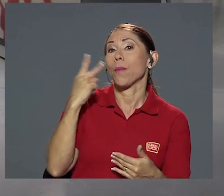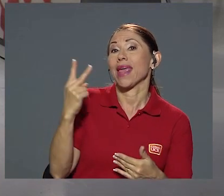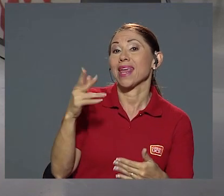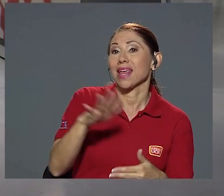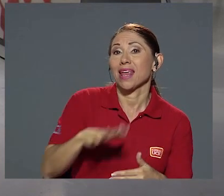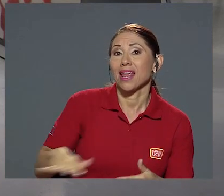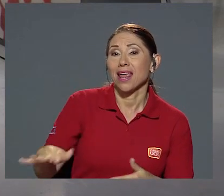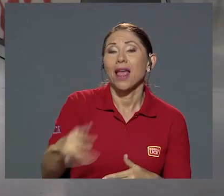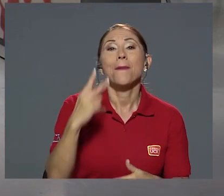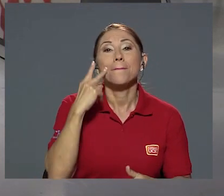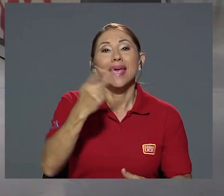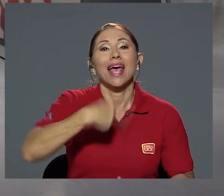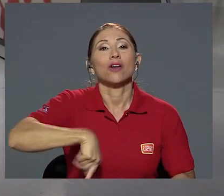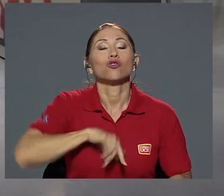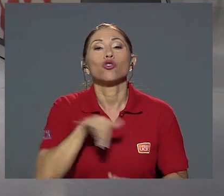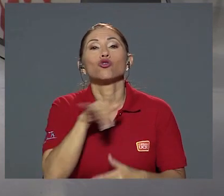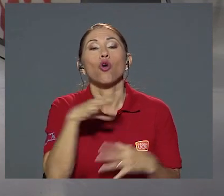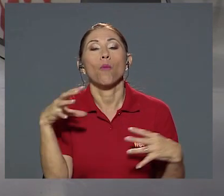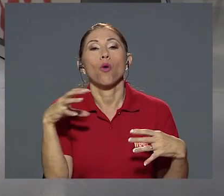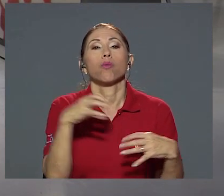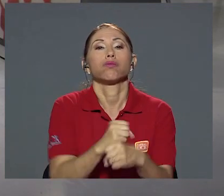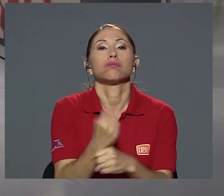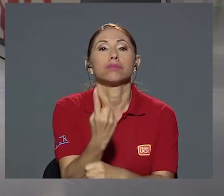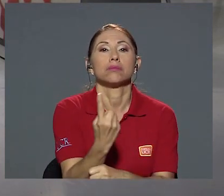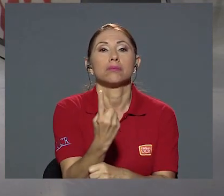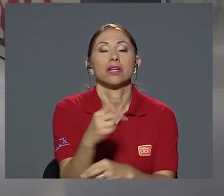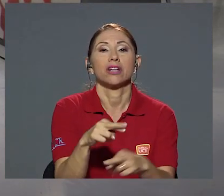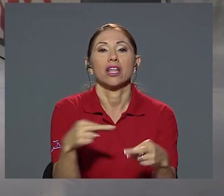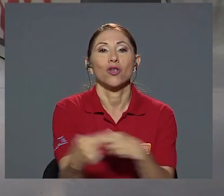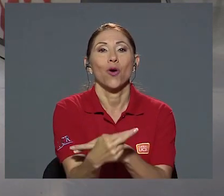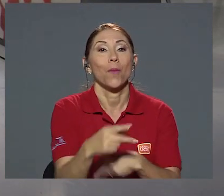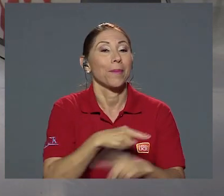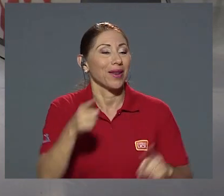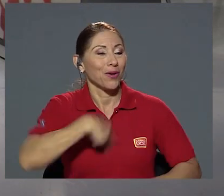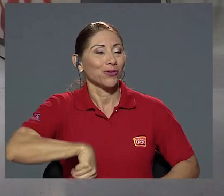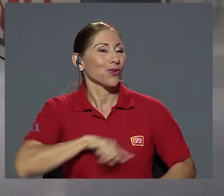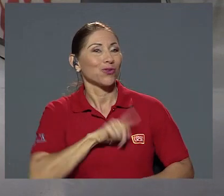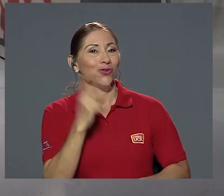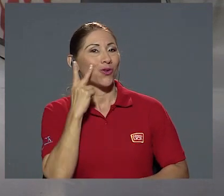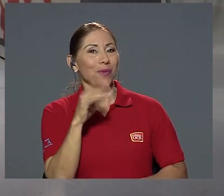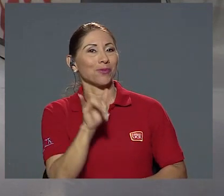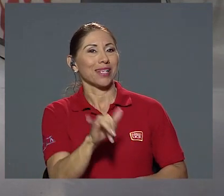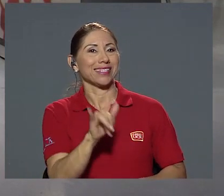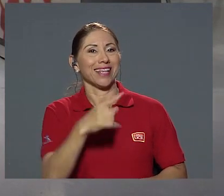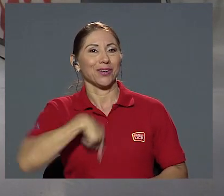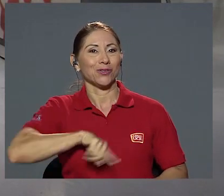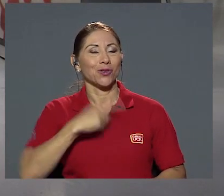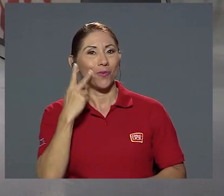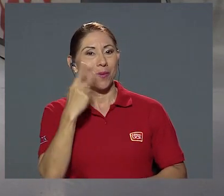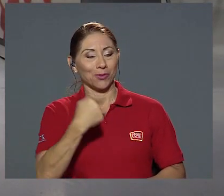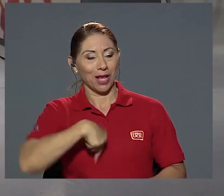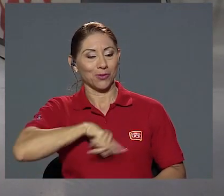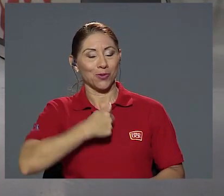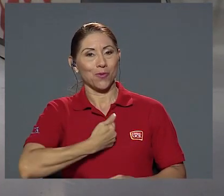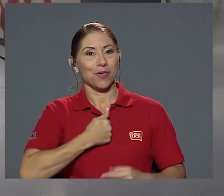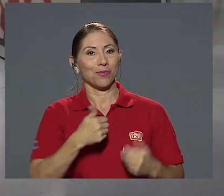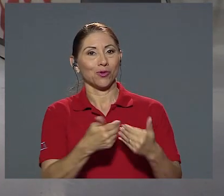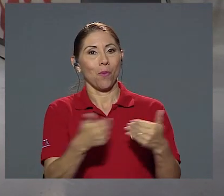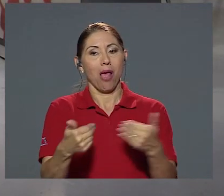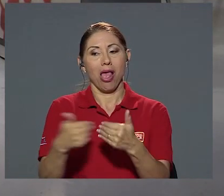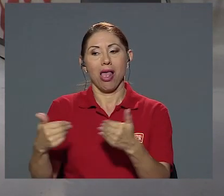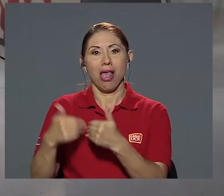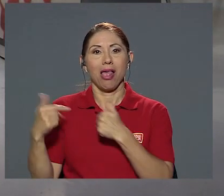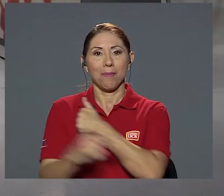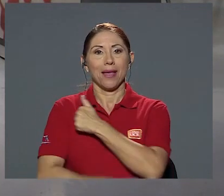como región. Sí, Así, exacto. claro, Sí. porque Desde nosotros afuera, no nos vemos internamente como una sola cosa. Hay un déficit que hay que trabajar,